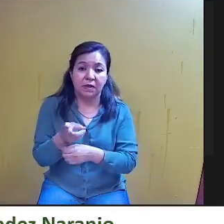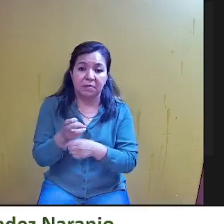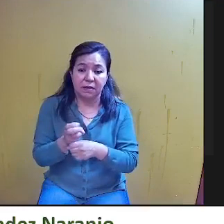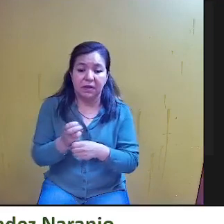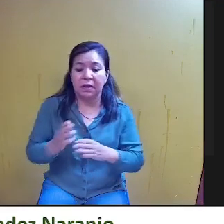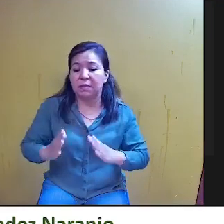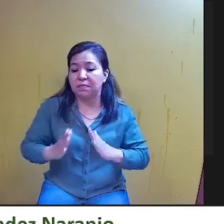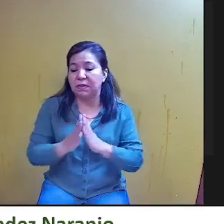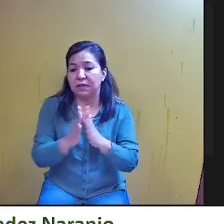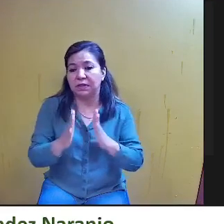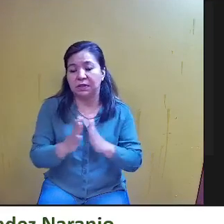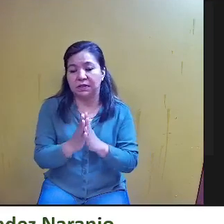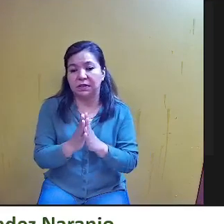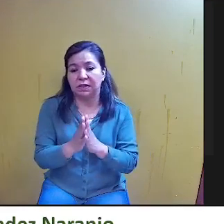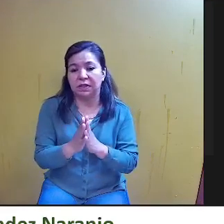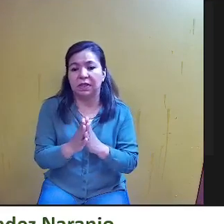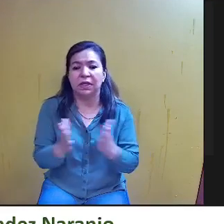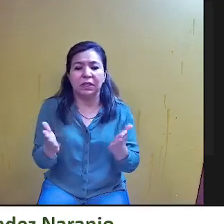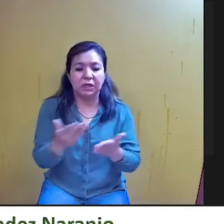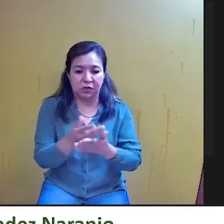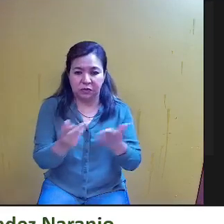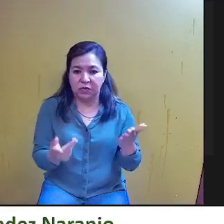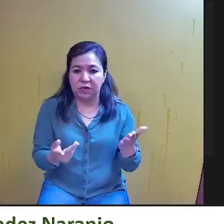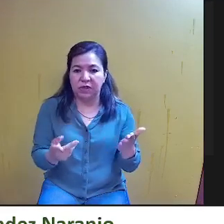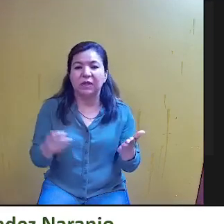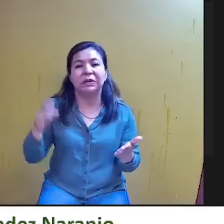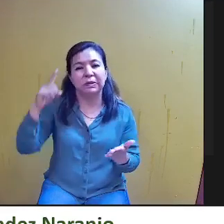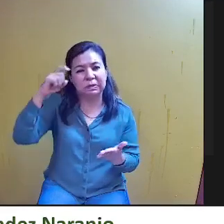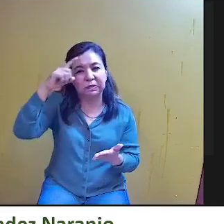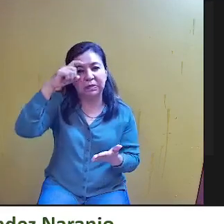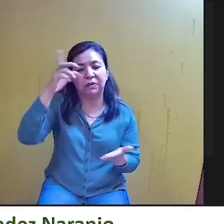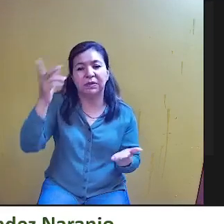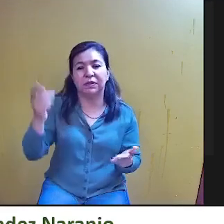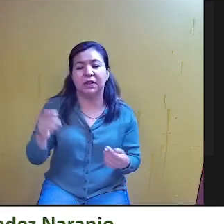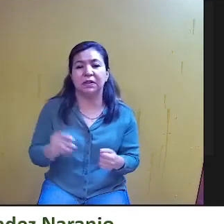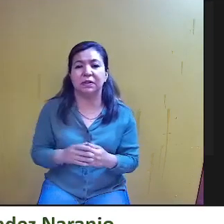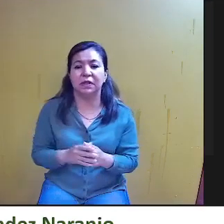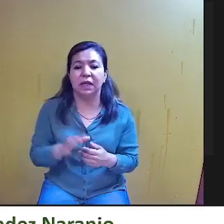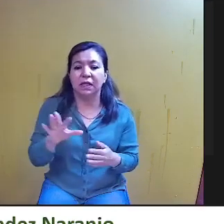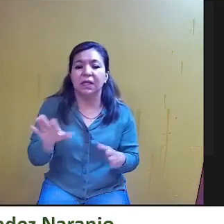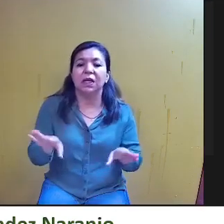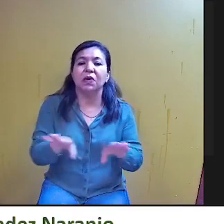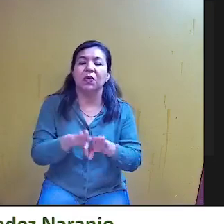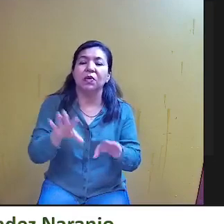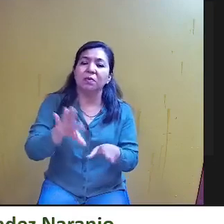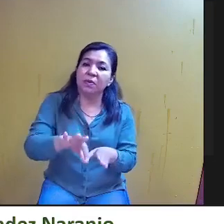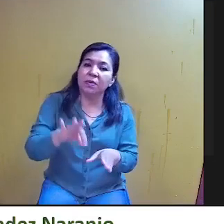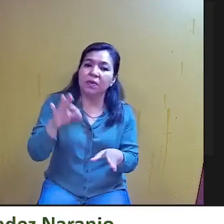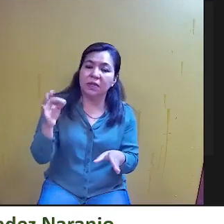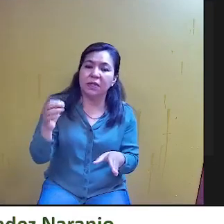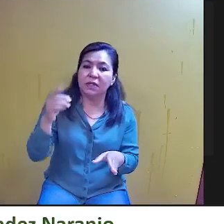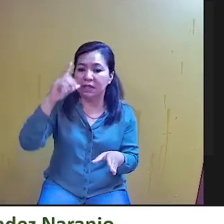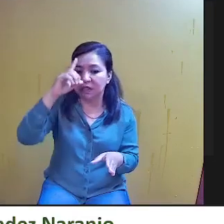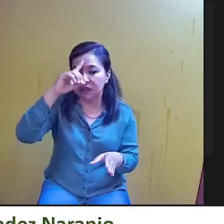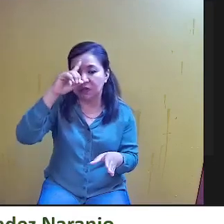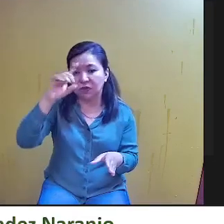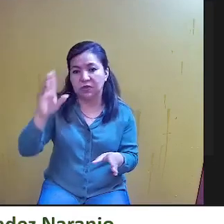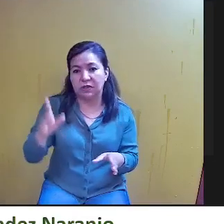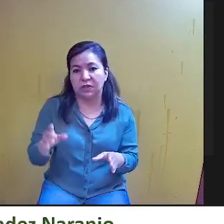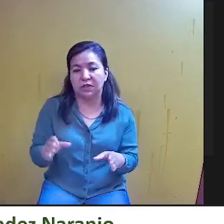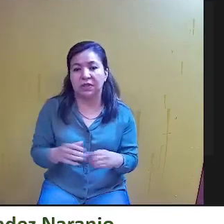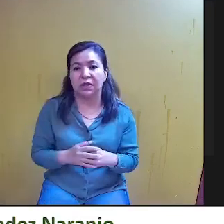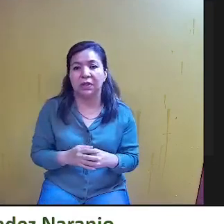se trata de un acto complejo, como el constituido con el procedimiento de selección y designación de integrantes de los consejos distritales